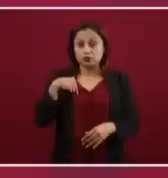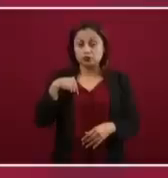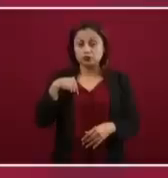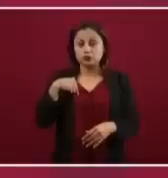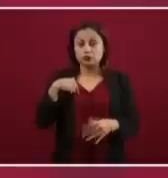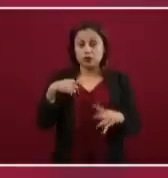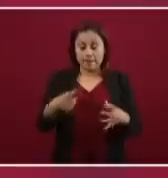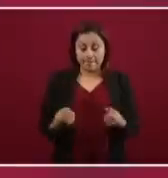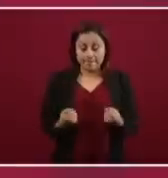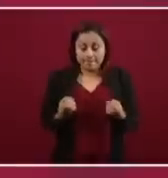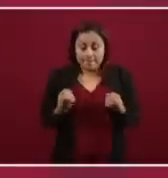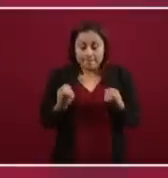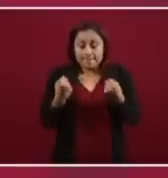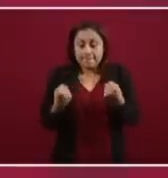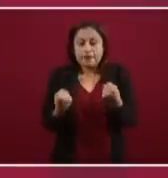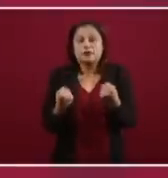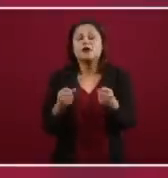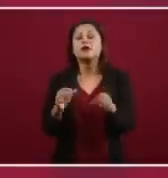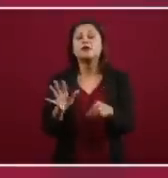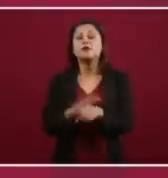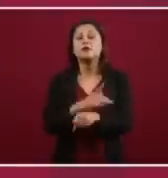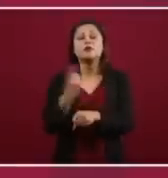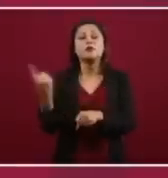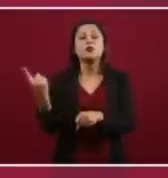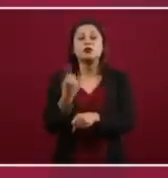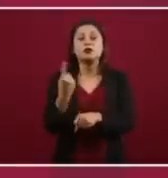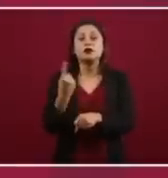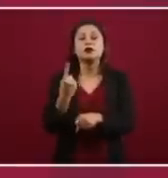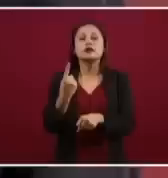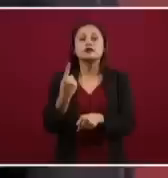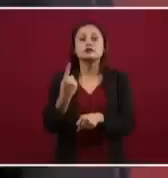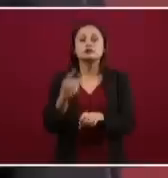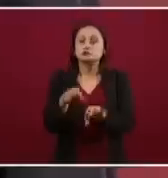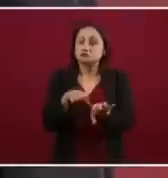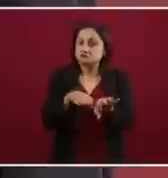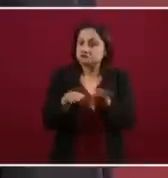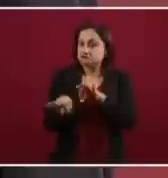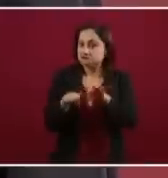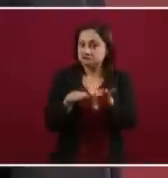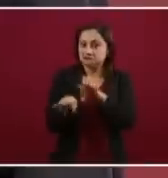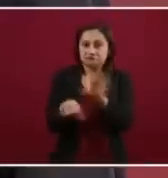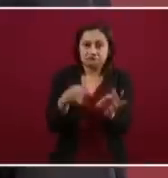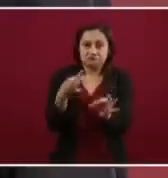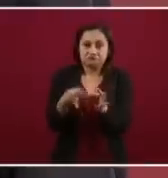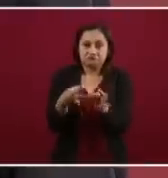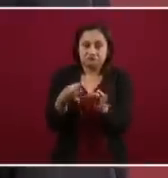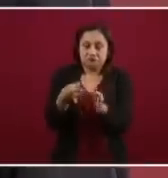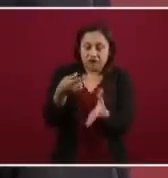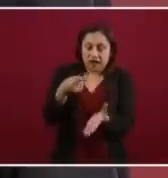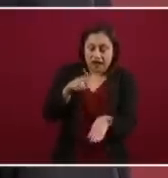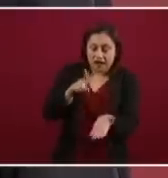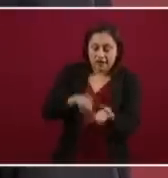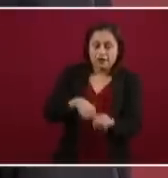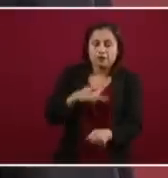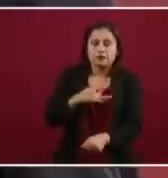porque estamos actuando con principios, con ideales.